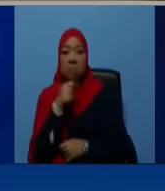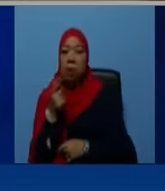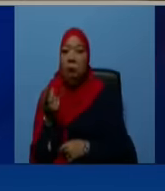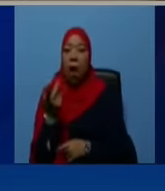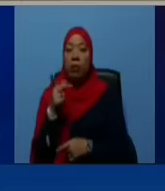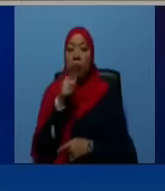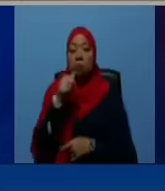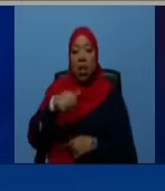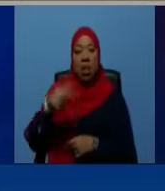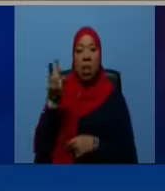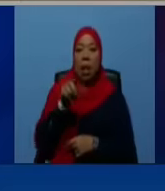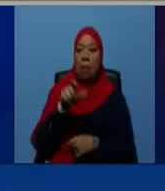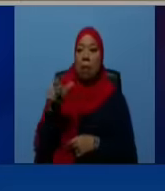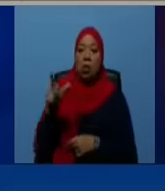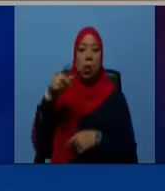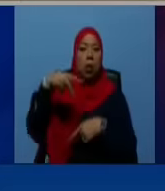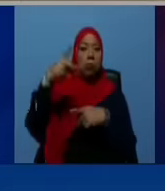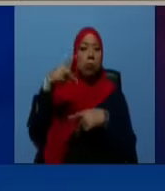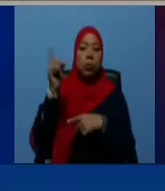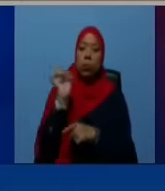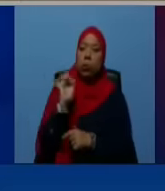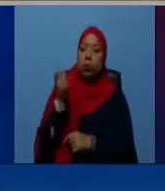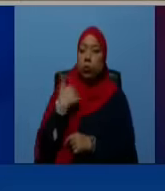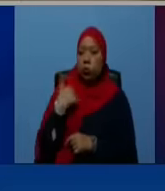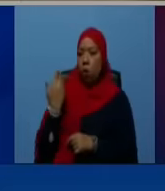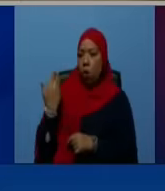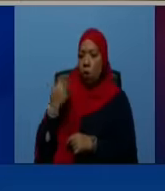TikTok, en su cuenta,